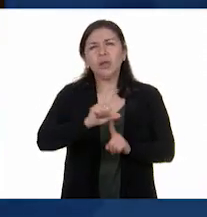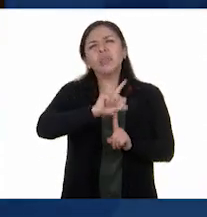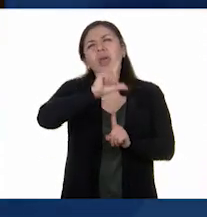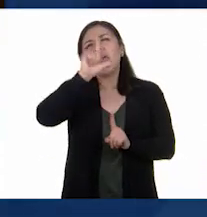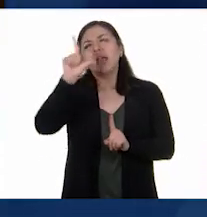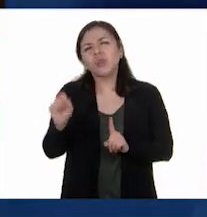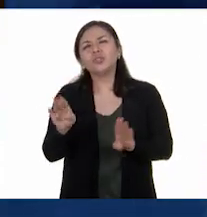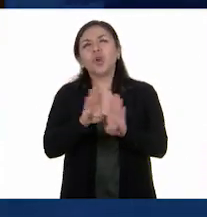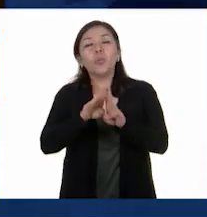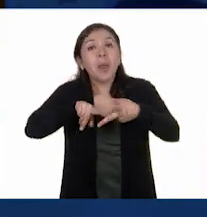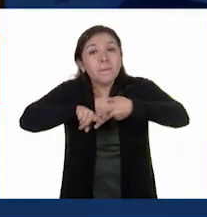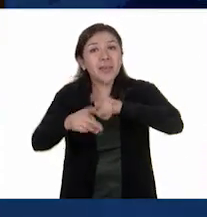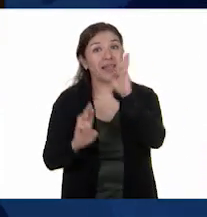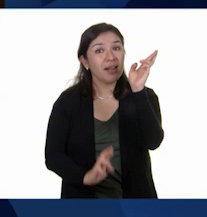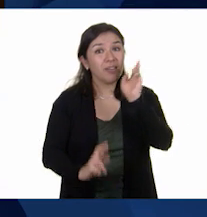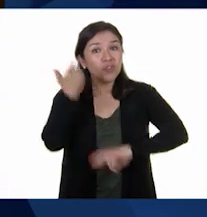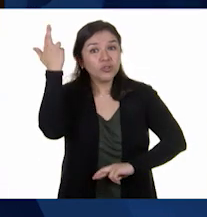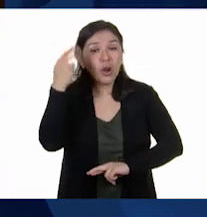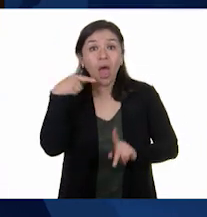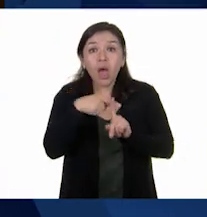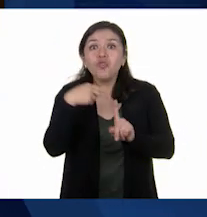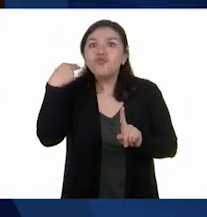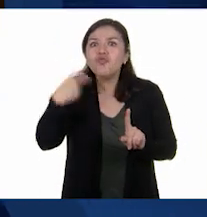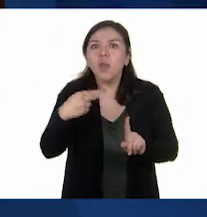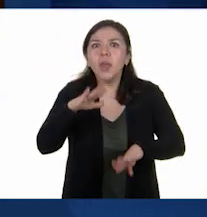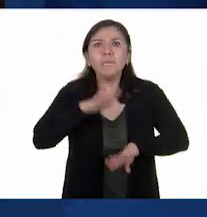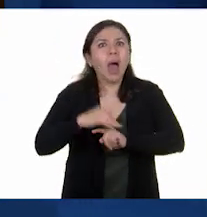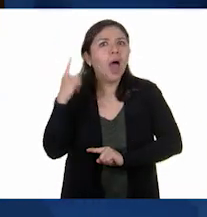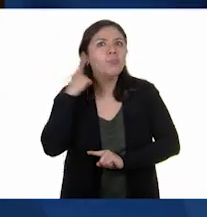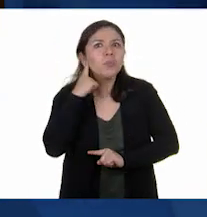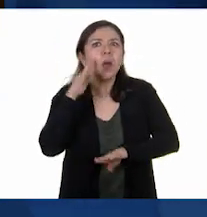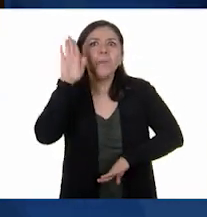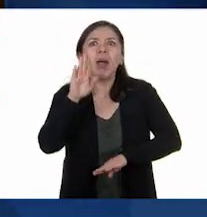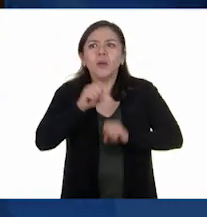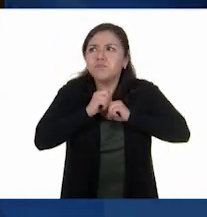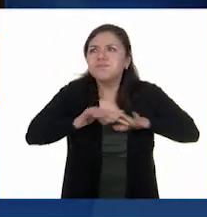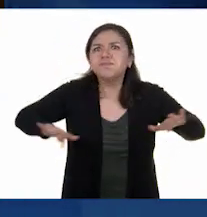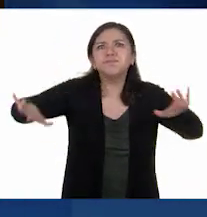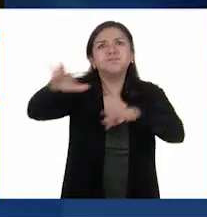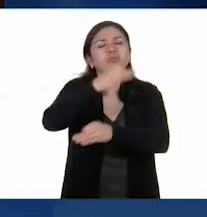después de lanzarse a la revolución, es un nombre que crece como la explosión del